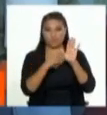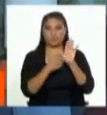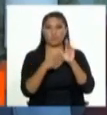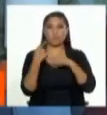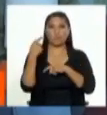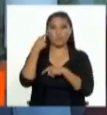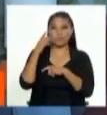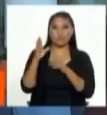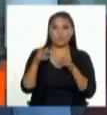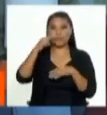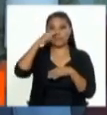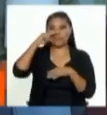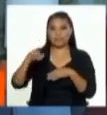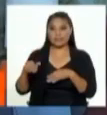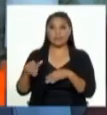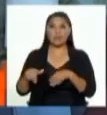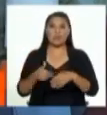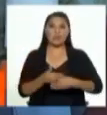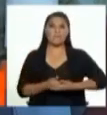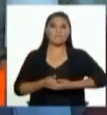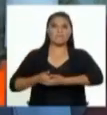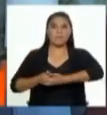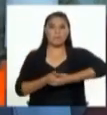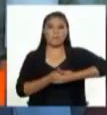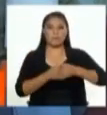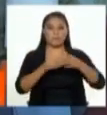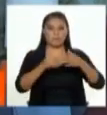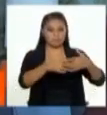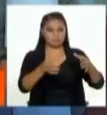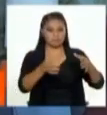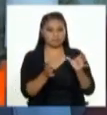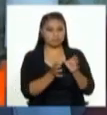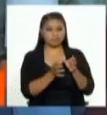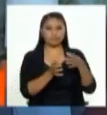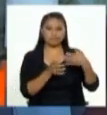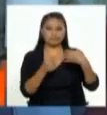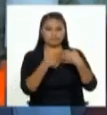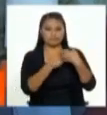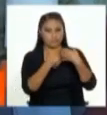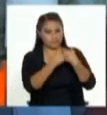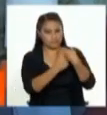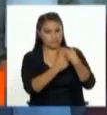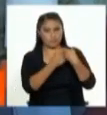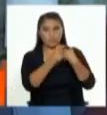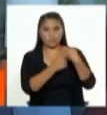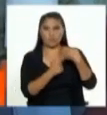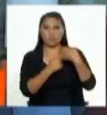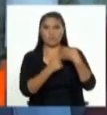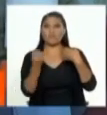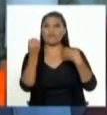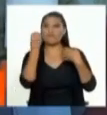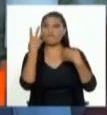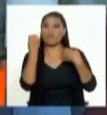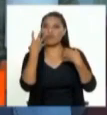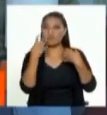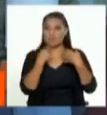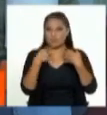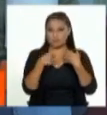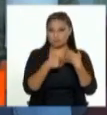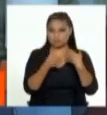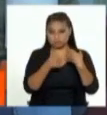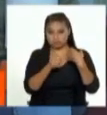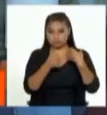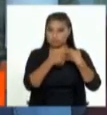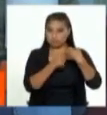los niños no lleven estos octógonos, que son muy importantes porque dan la información acerca de si el producto es